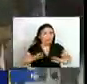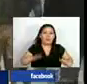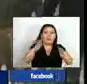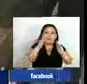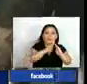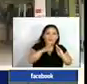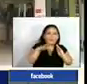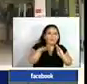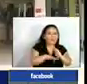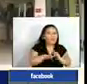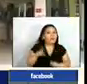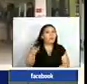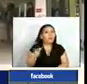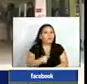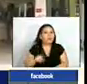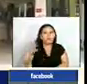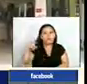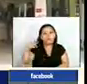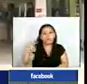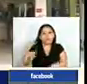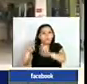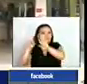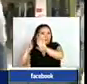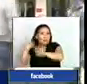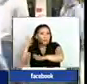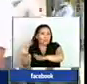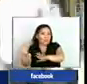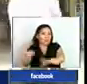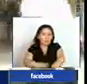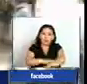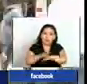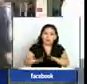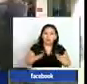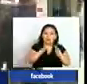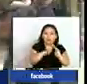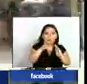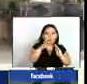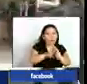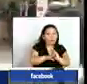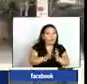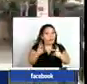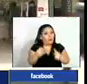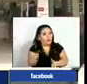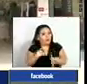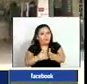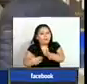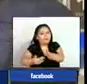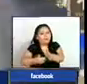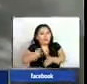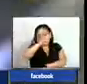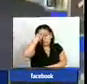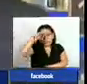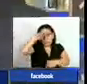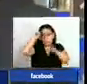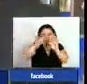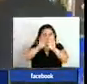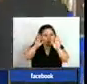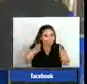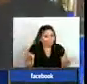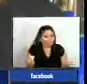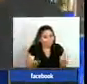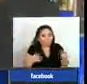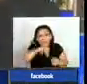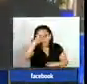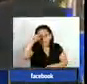cuarentena que fueron 106 días, dijo que el fin del encierro busca reactivar la economía y generar empleos.